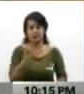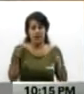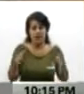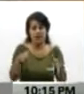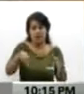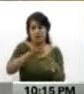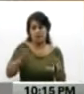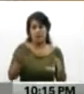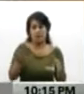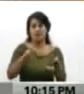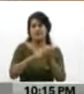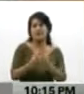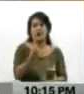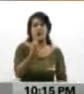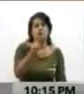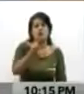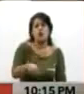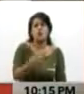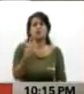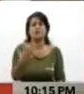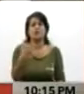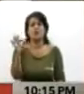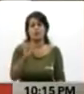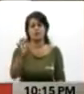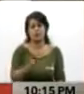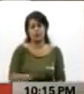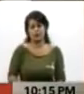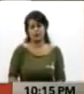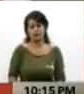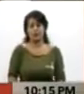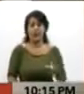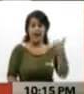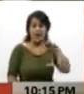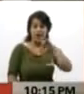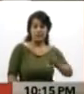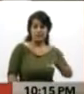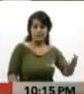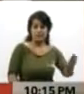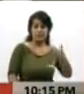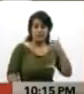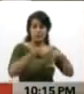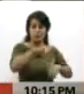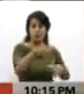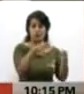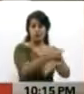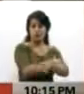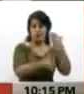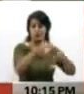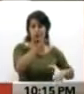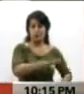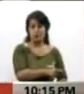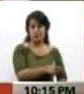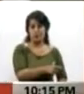el 1,5% del total. Esta es la Cuarta República. Esto es lo que haría